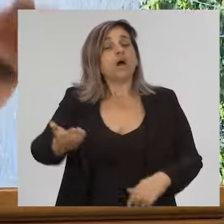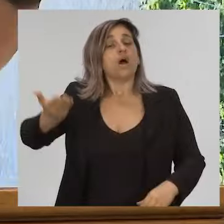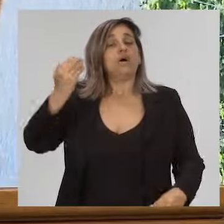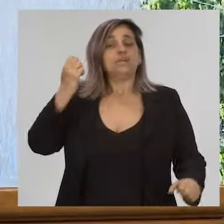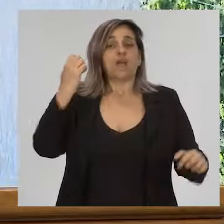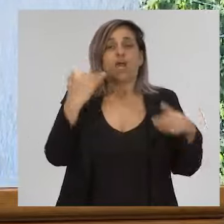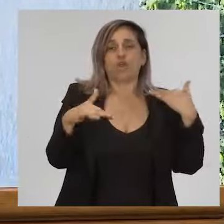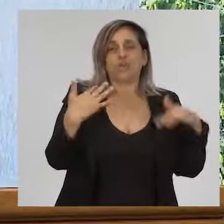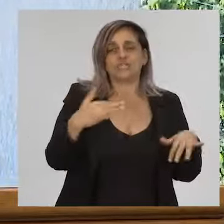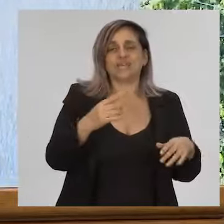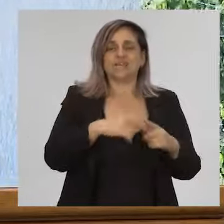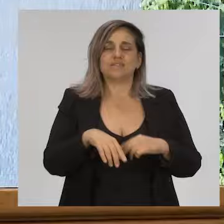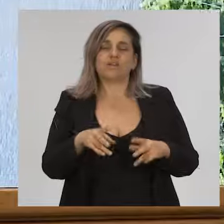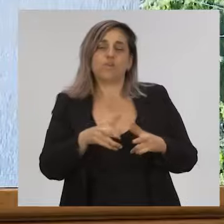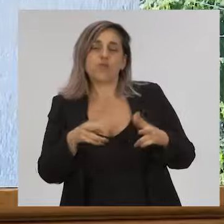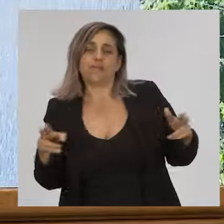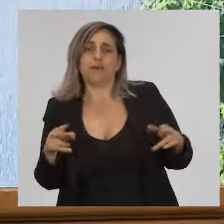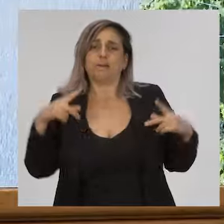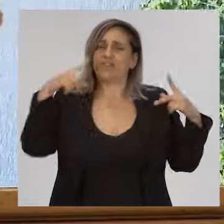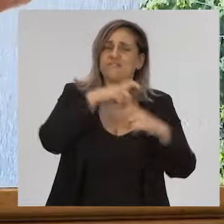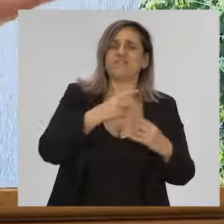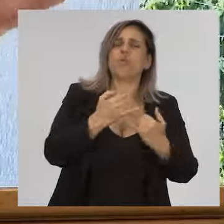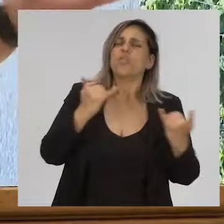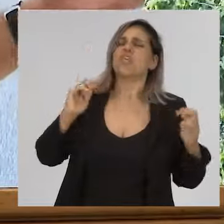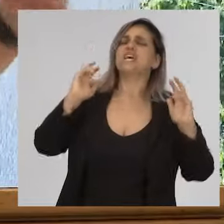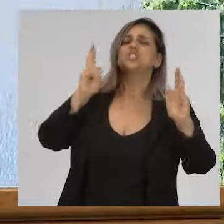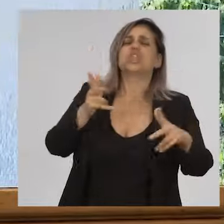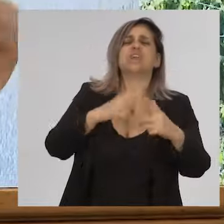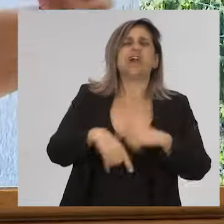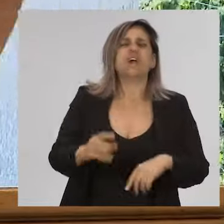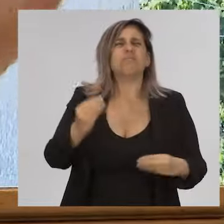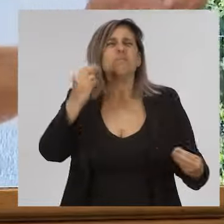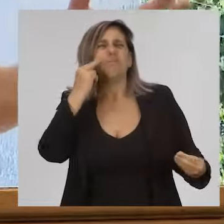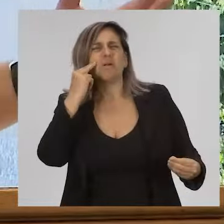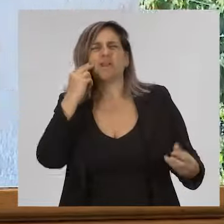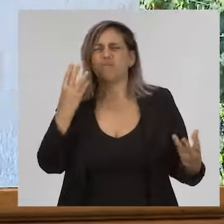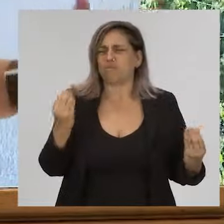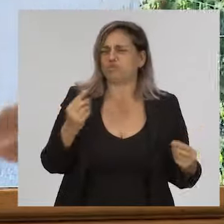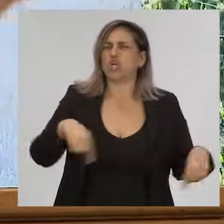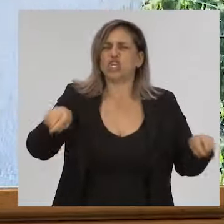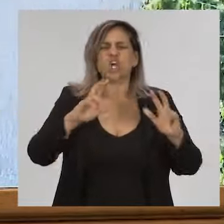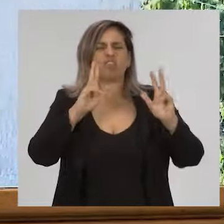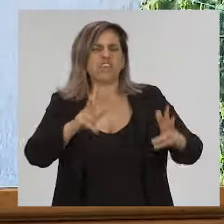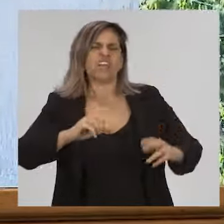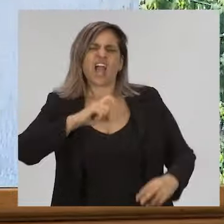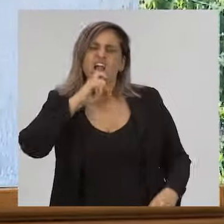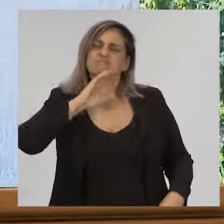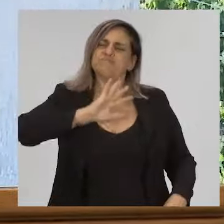adolescente, esa edad turbulenta, un día dije, yo estoy rodeado de problemas. Y un día me calenté y dije, no,